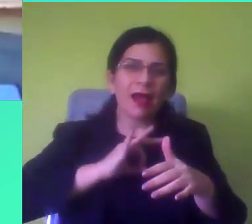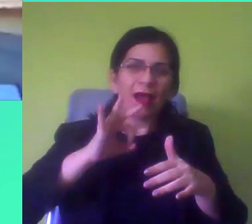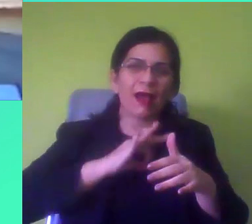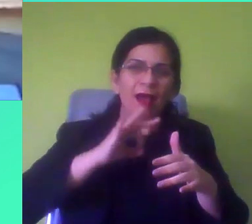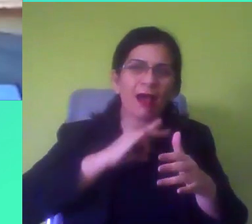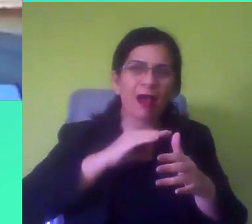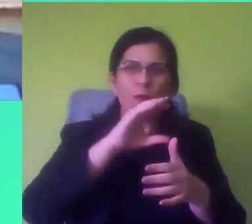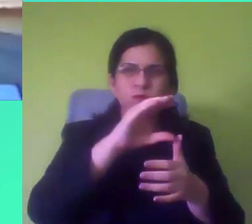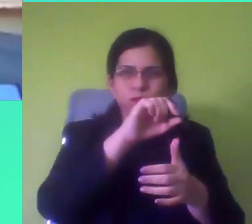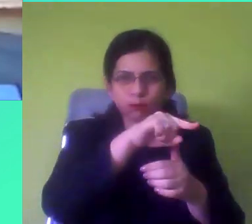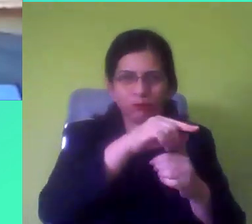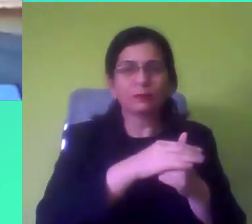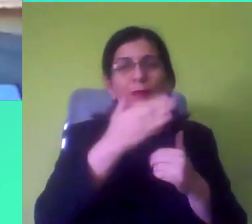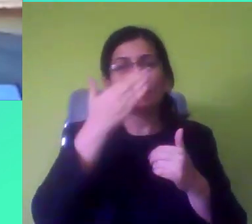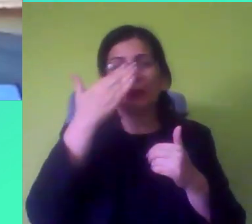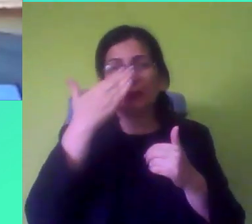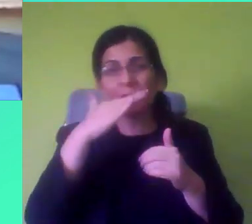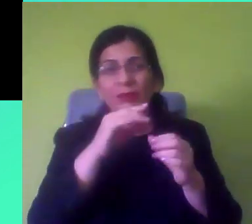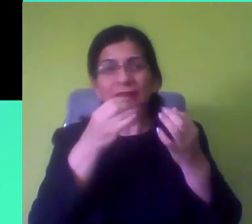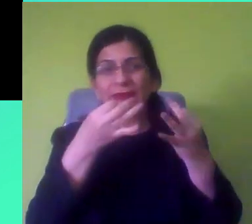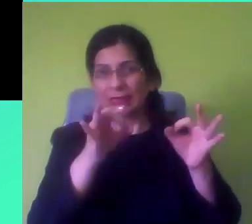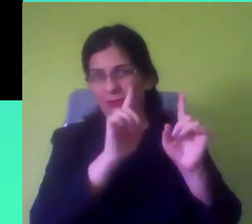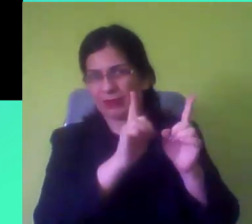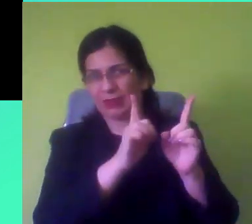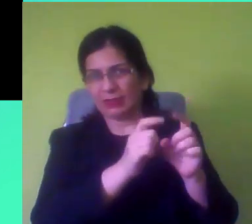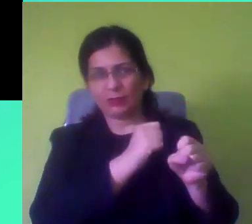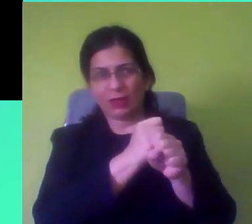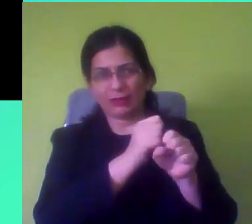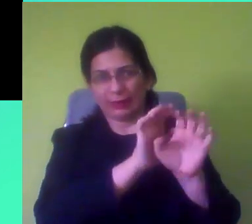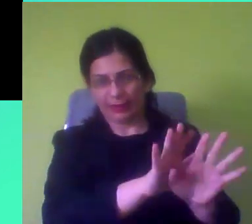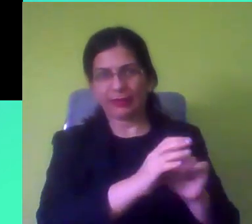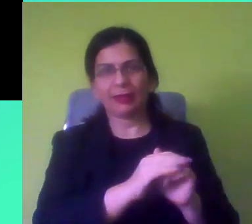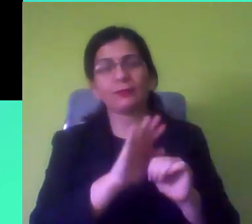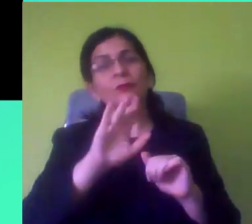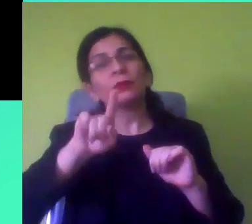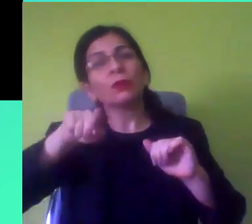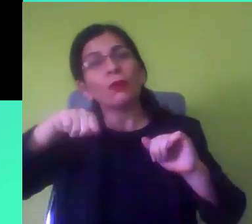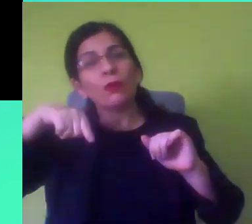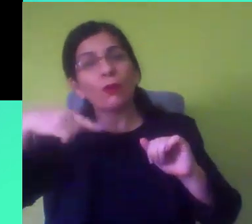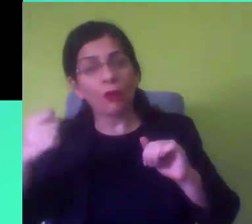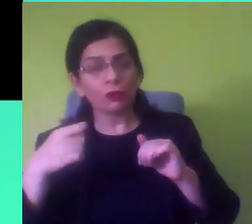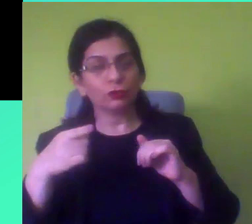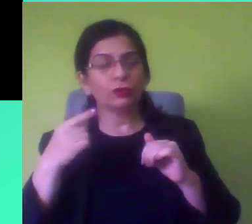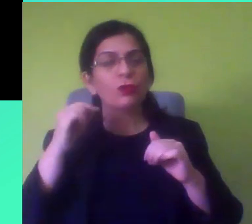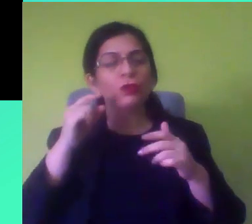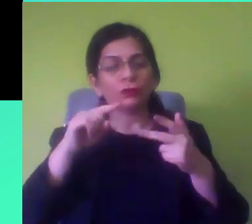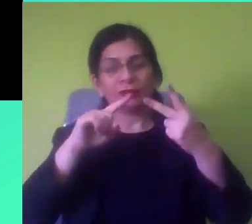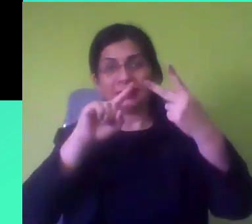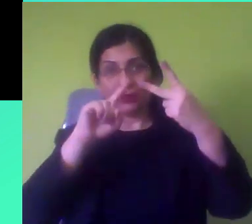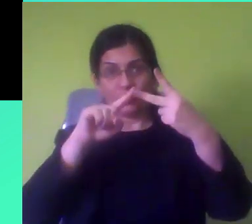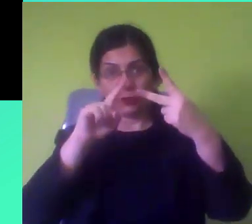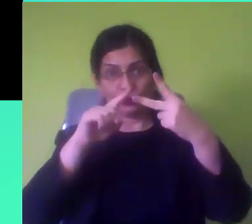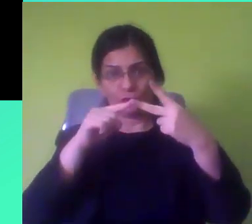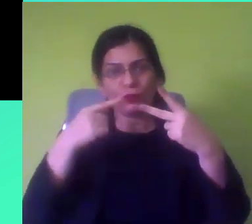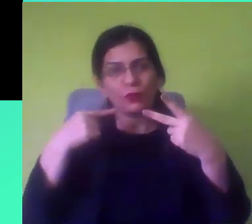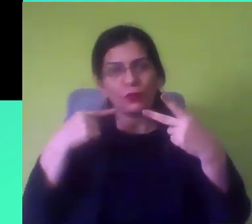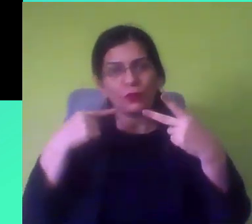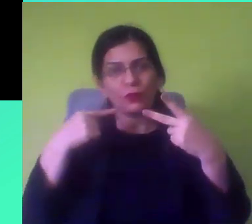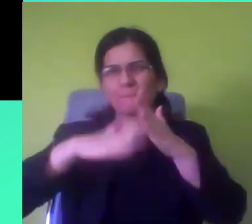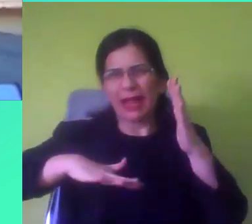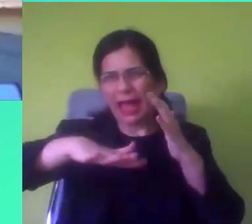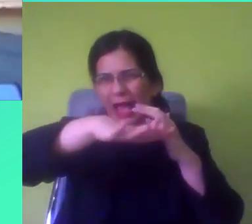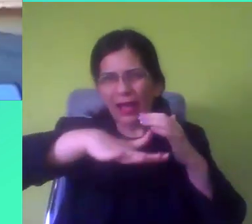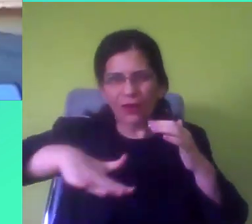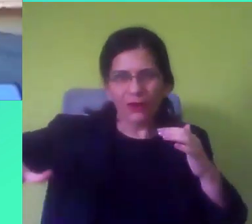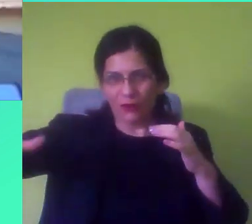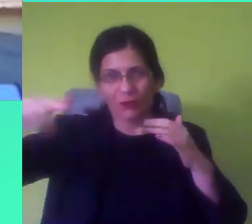una pequeña masa de hielo todavía subsista. Los glaciares descubiertos, que son los más comunes, los glaciares blancos